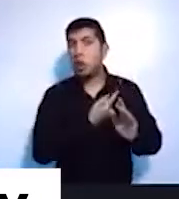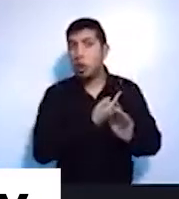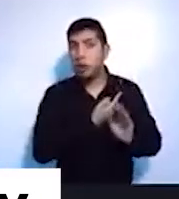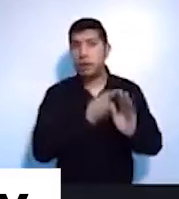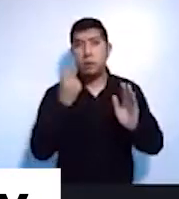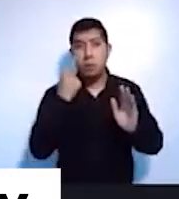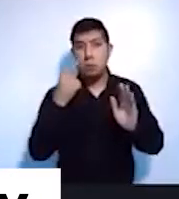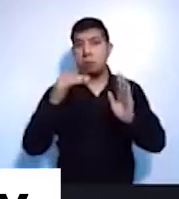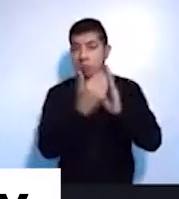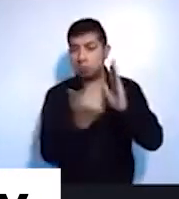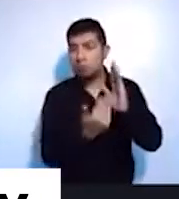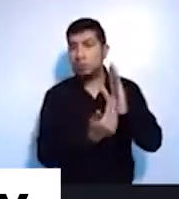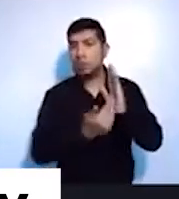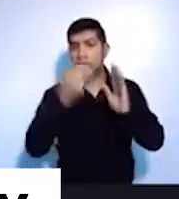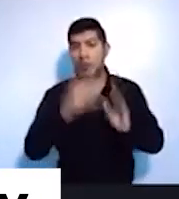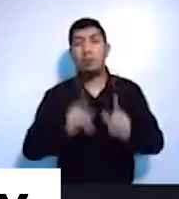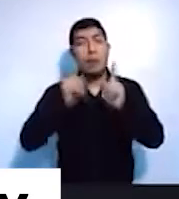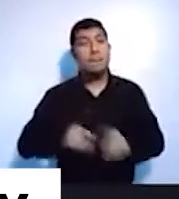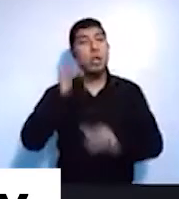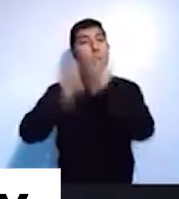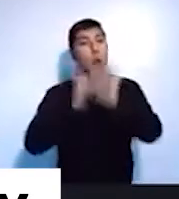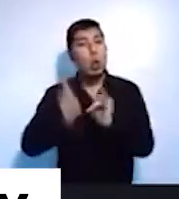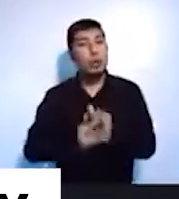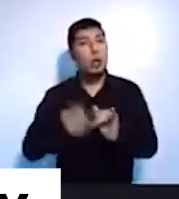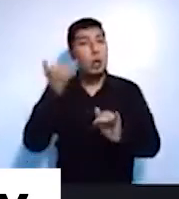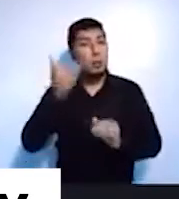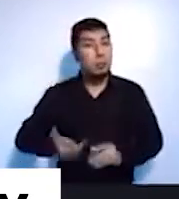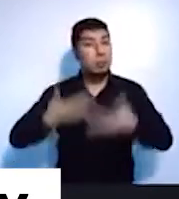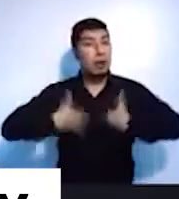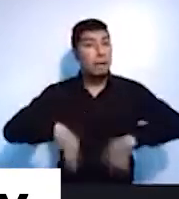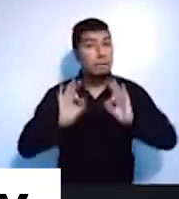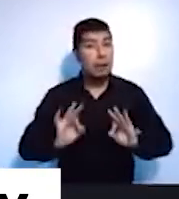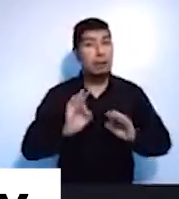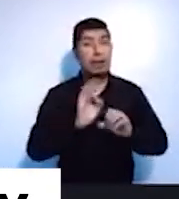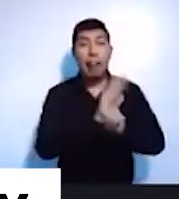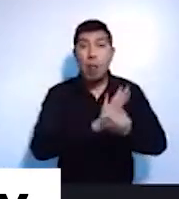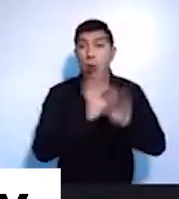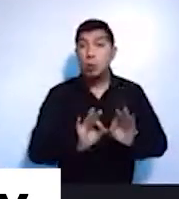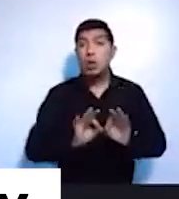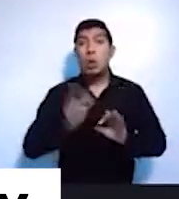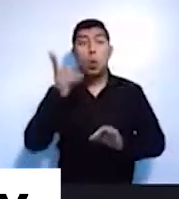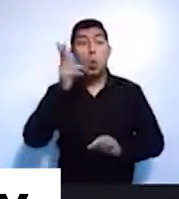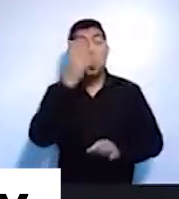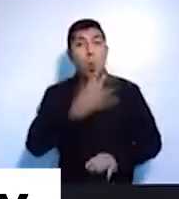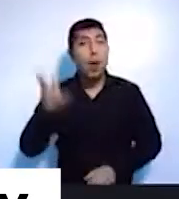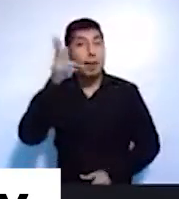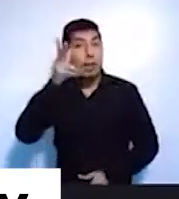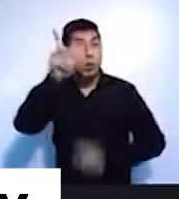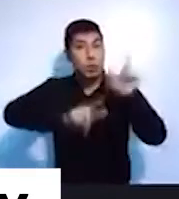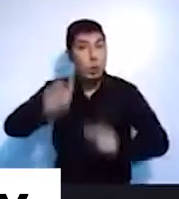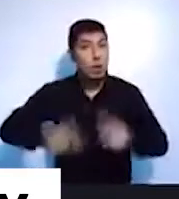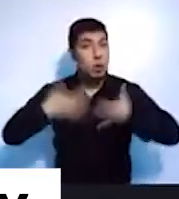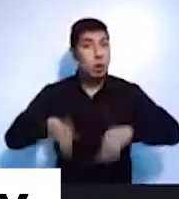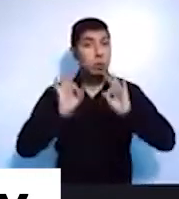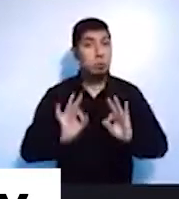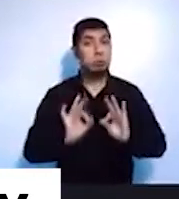A su vez, también les contamos que ya se recuperaron 78 personas al día de la fecha y seguimos avanzando con la